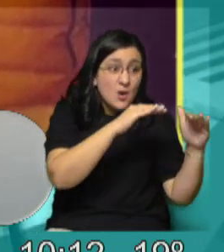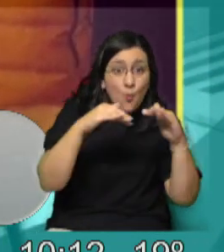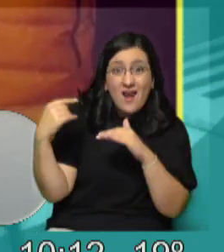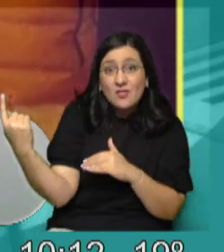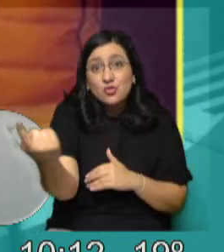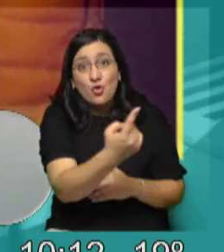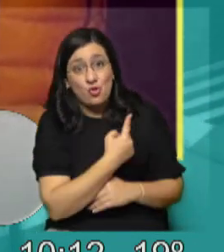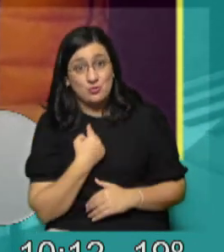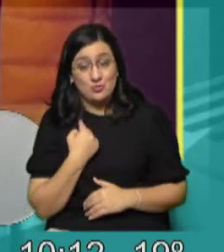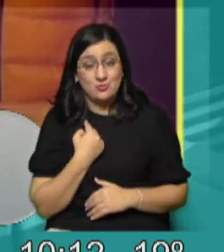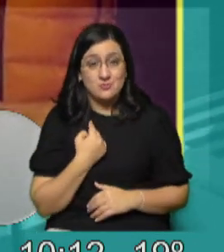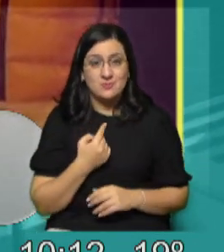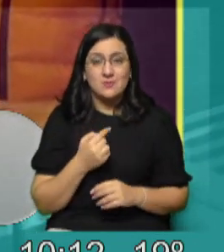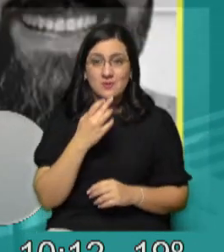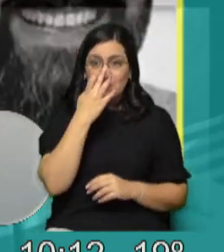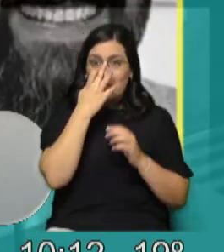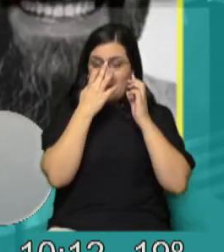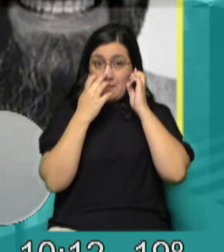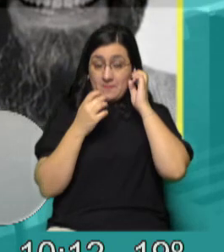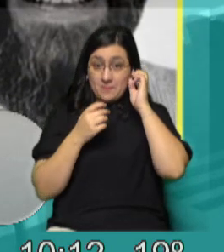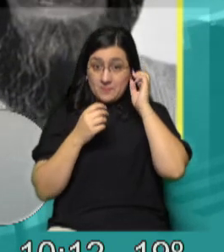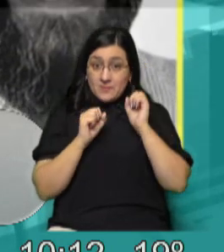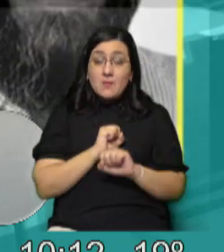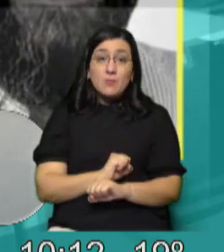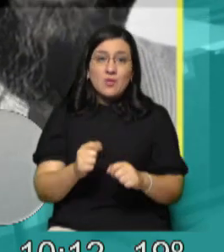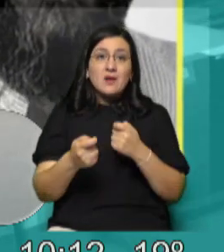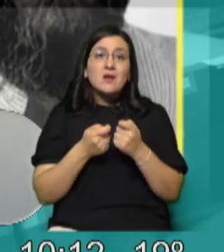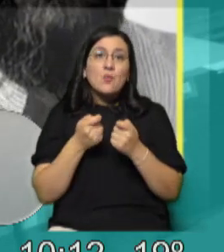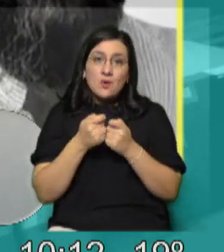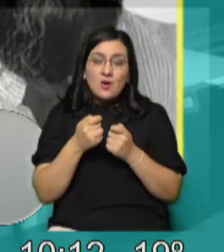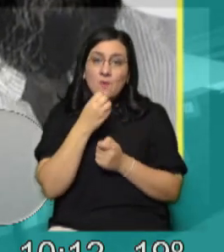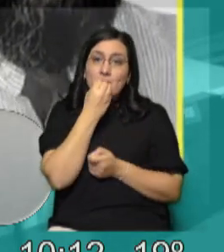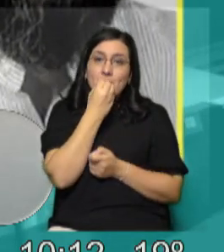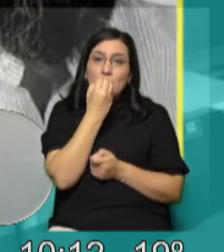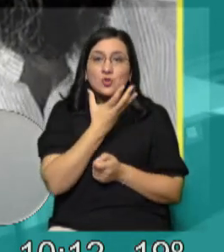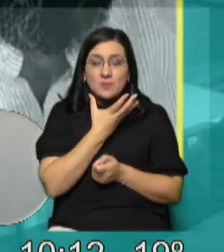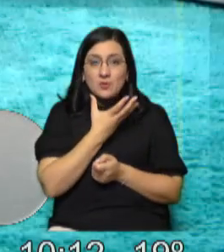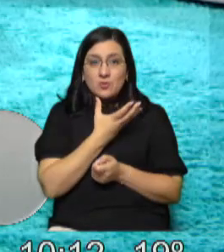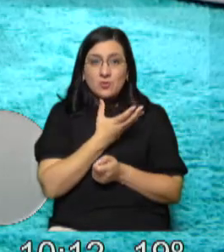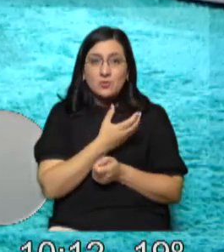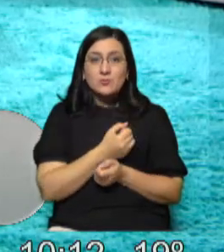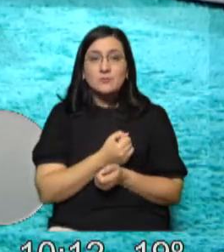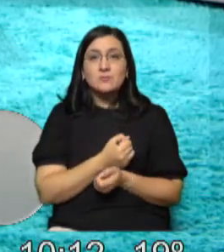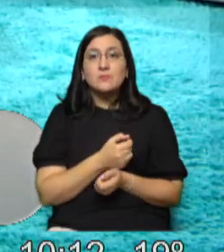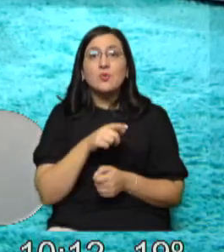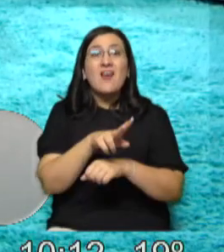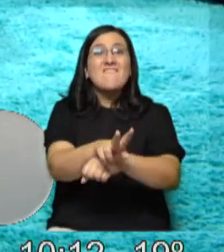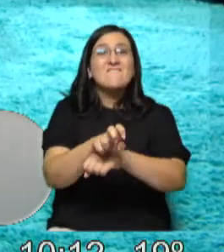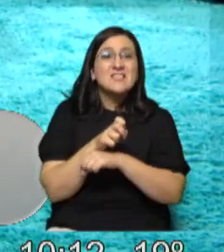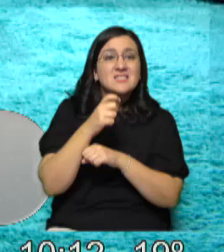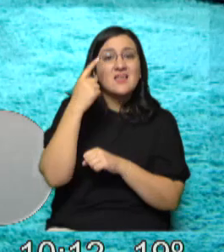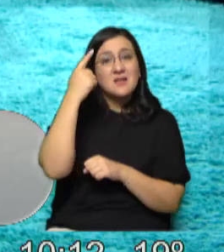todas, y poder a partir de eso ir regulándonos un poquito mejor, ¿viste? A esta física del